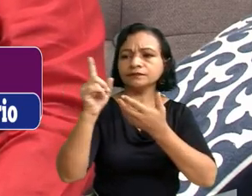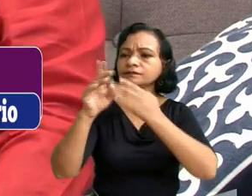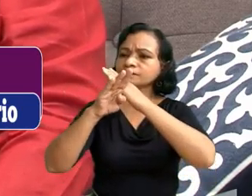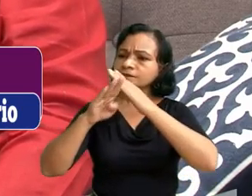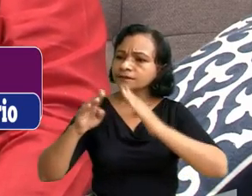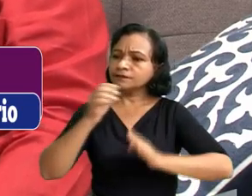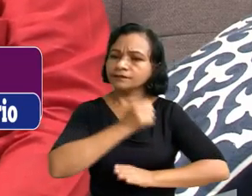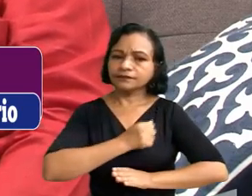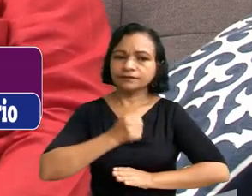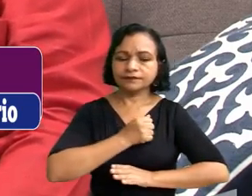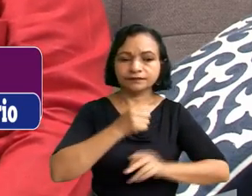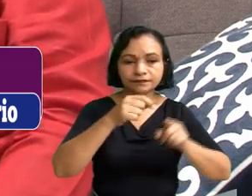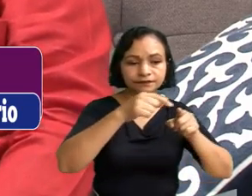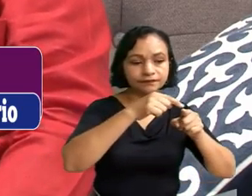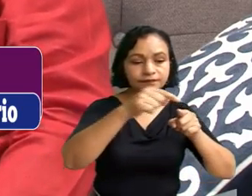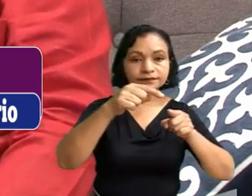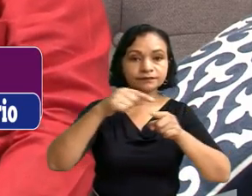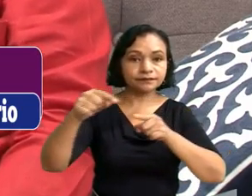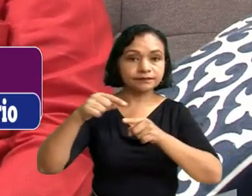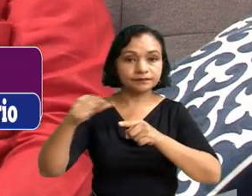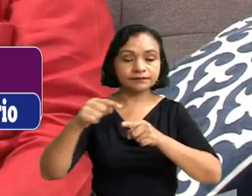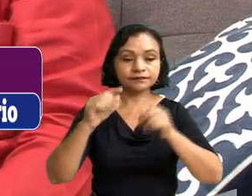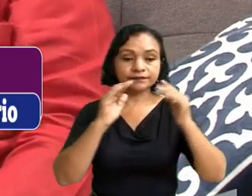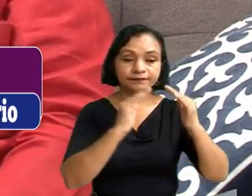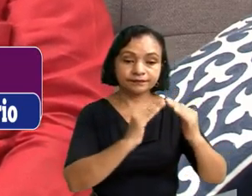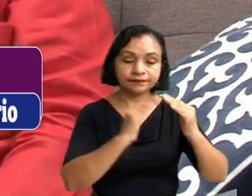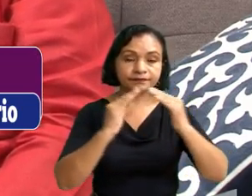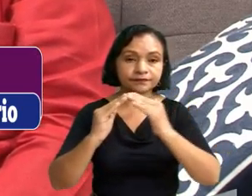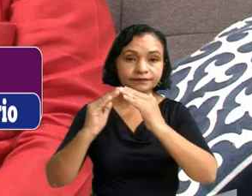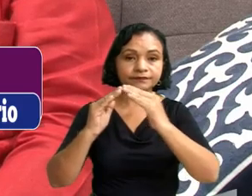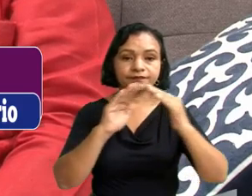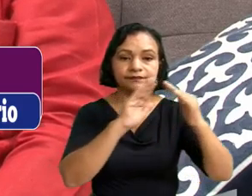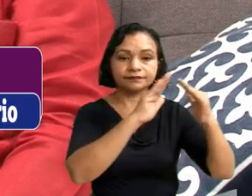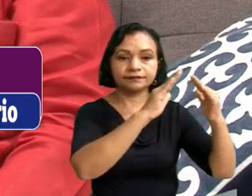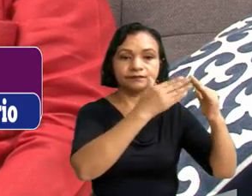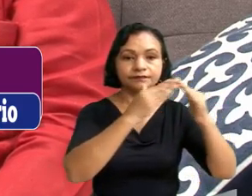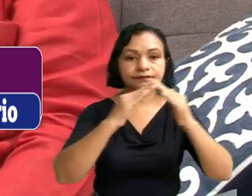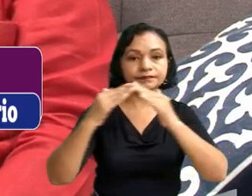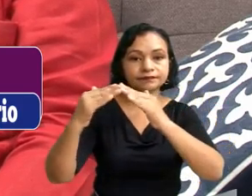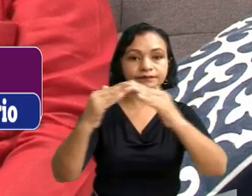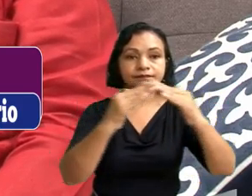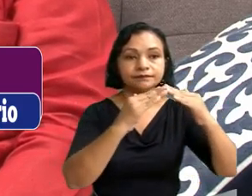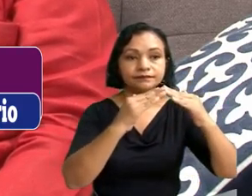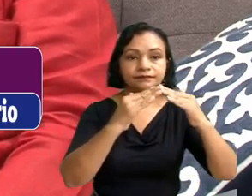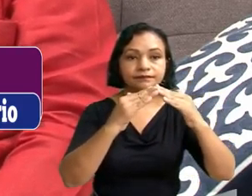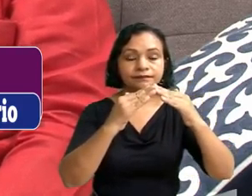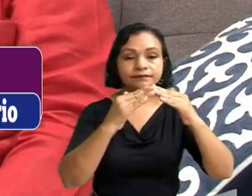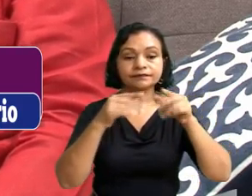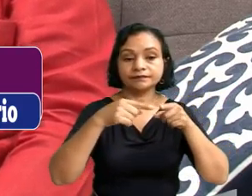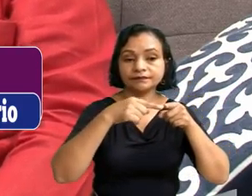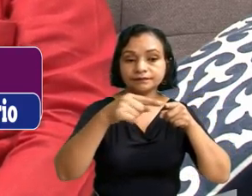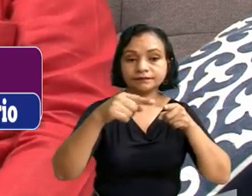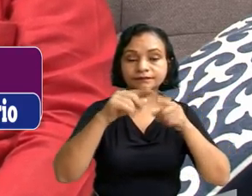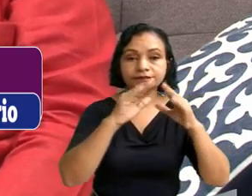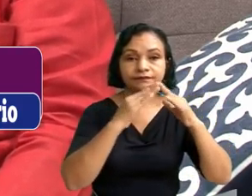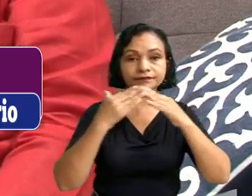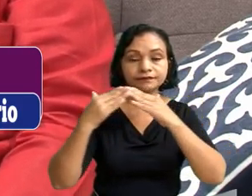desde la comarca desde el caserío del barrio desde el distrito del